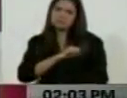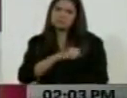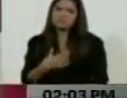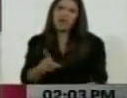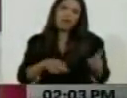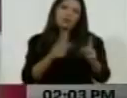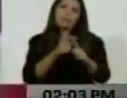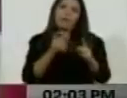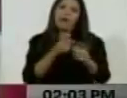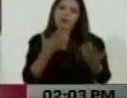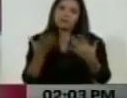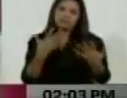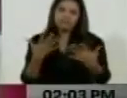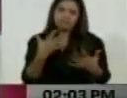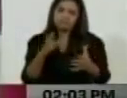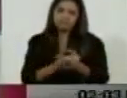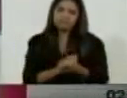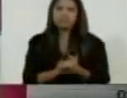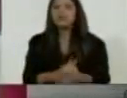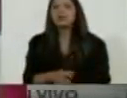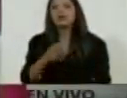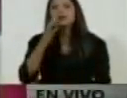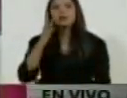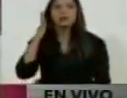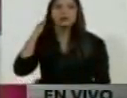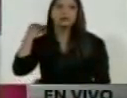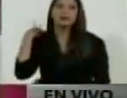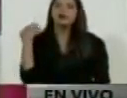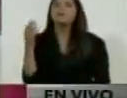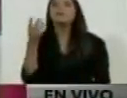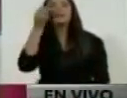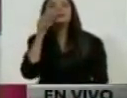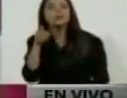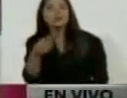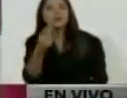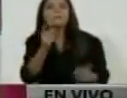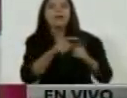expresiones. Más o menos, ¿cuál se te ocurre a ti que le decía?